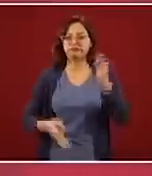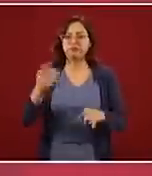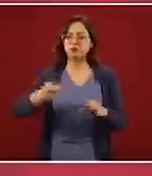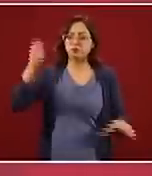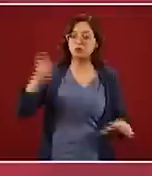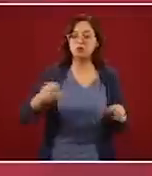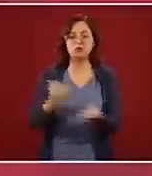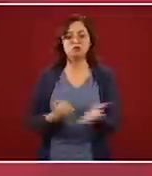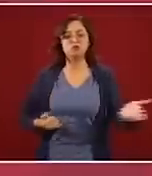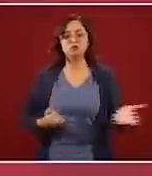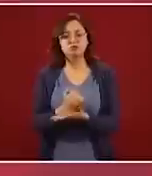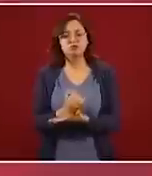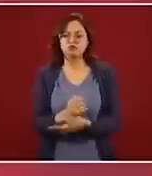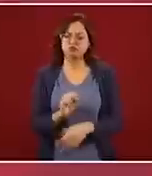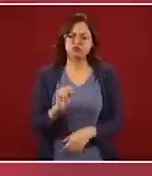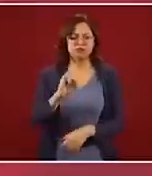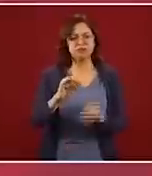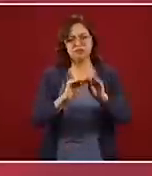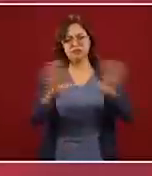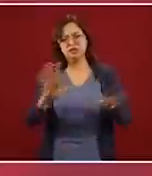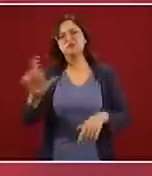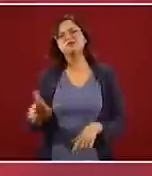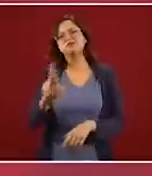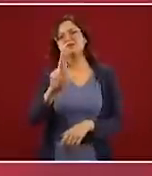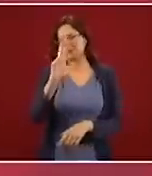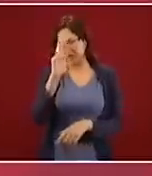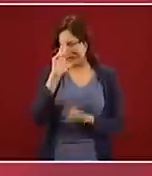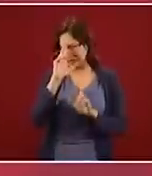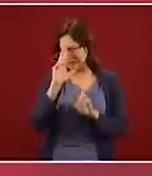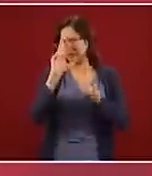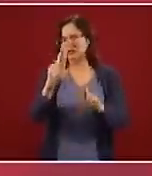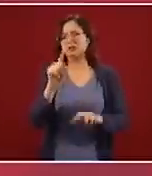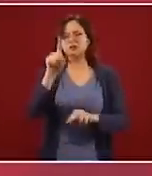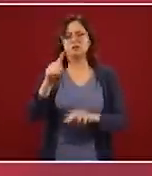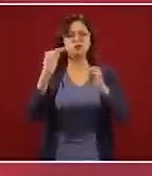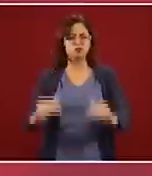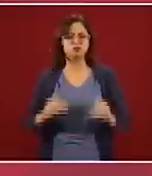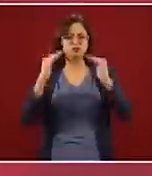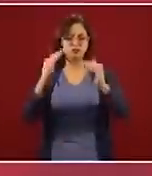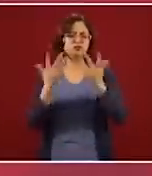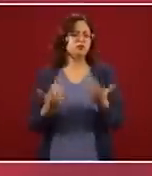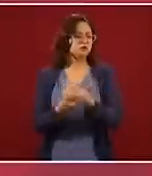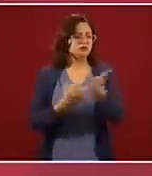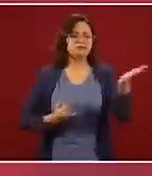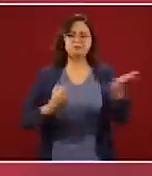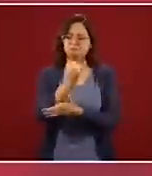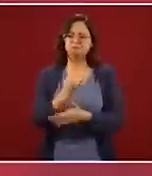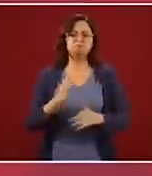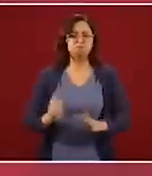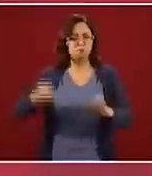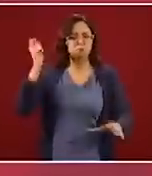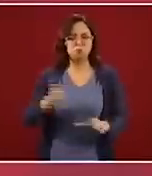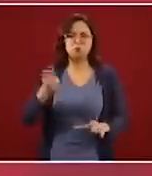respetamos desde luego la independencia, la soberanía que tiene el Poder Judicial y acatamos sus sentencias. Pero consideramos